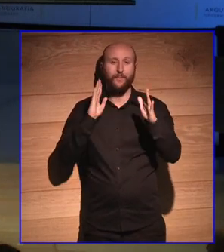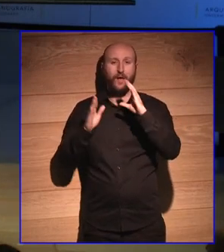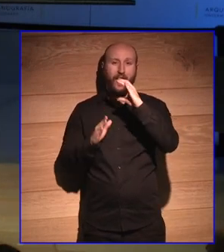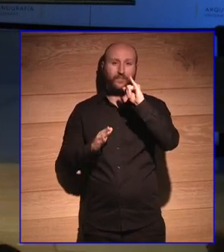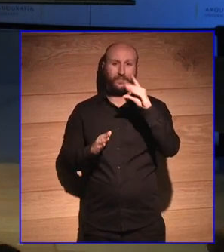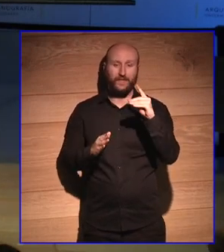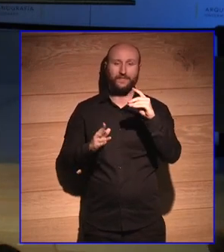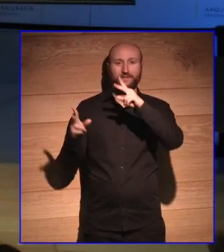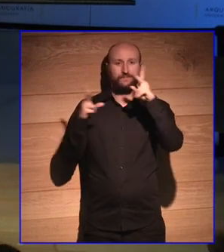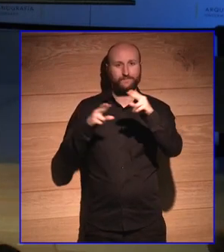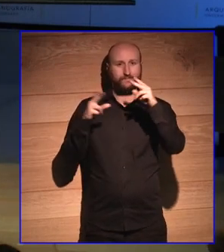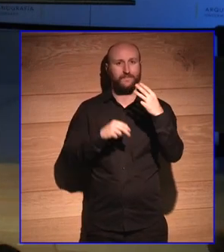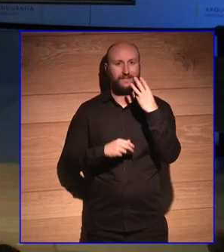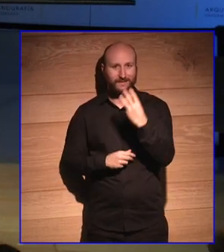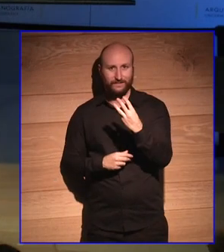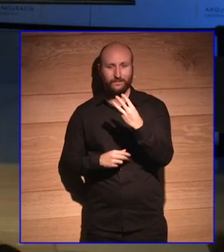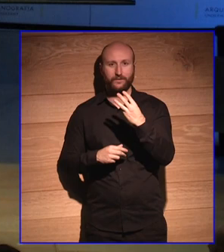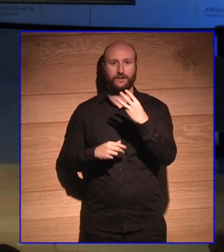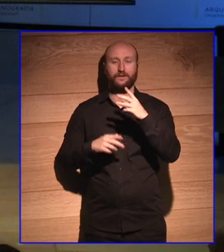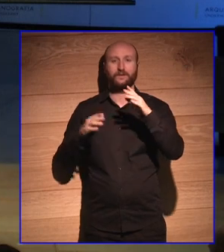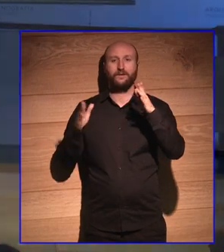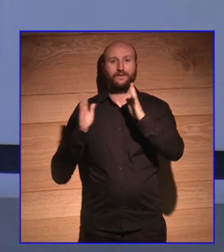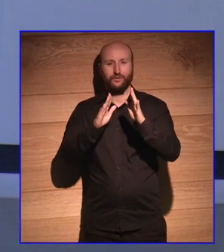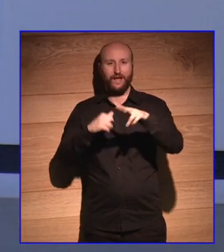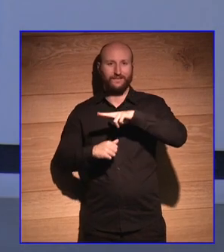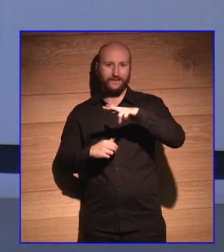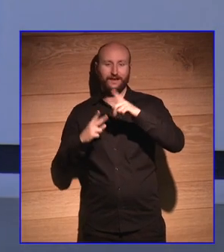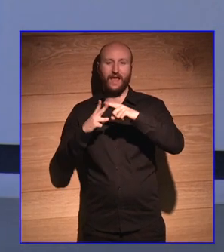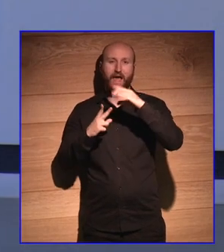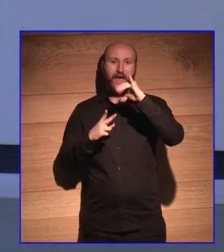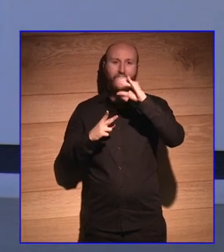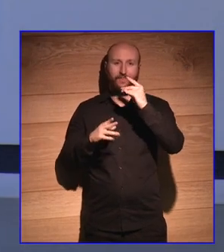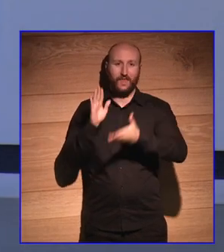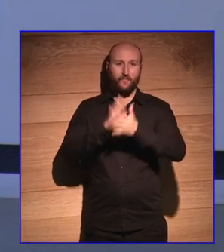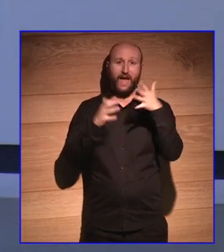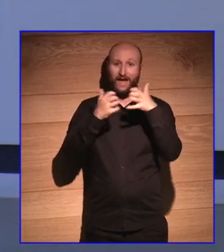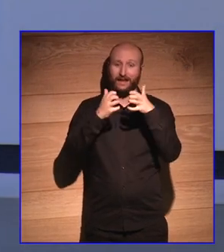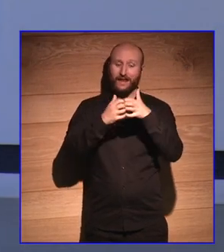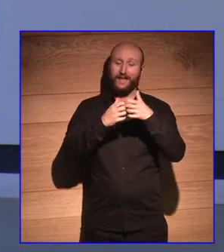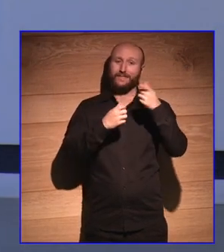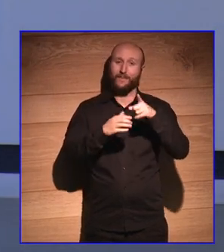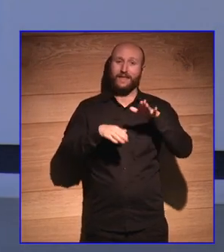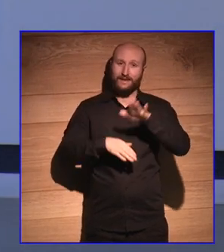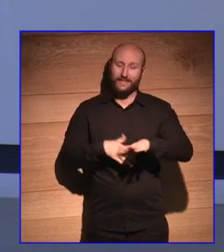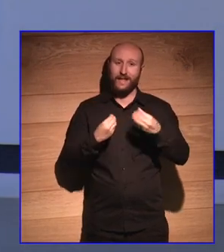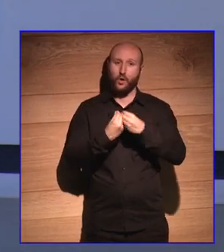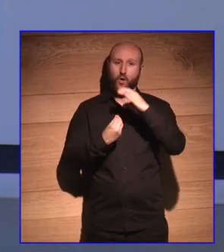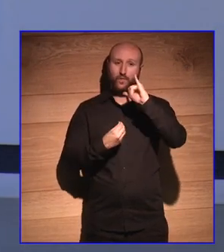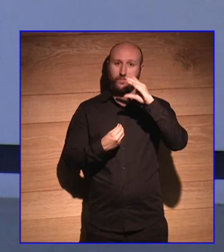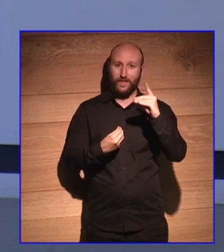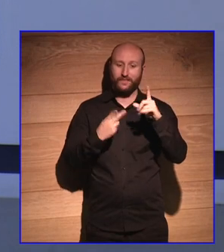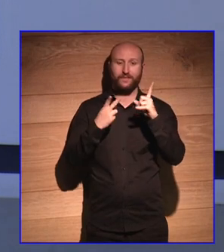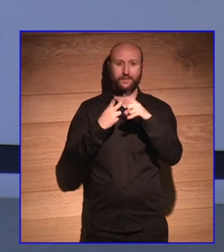dividido en tres secciones llanura castellana el cid parte de la guerra y la niña y el cid y la segunda obra con la que consiguió ese premio fue